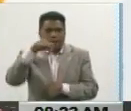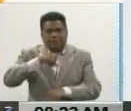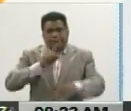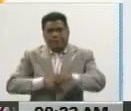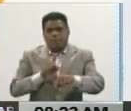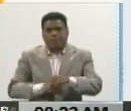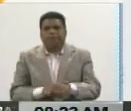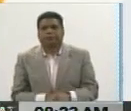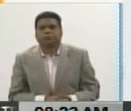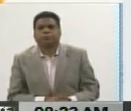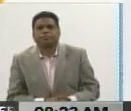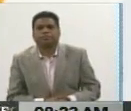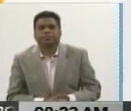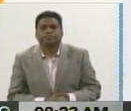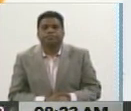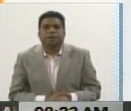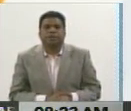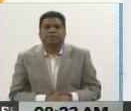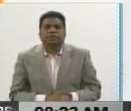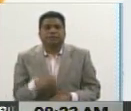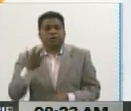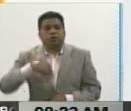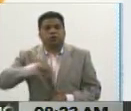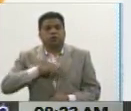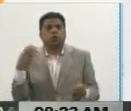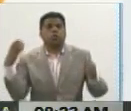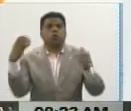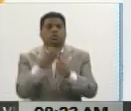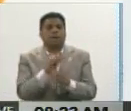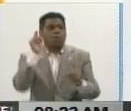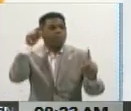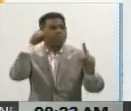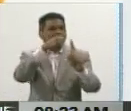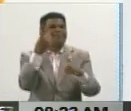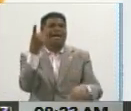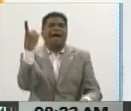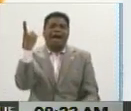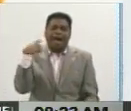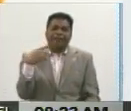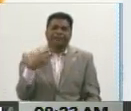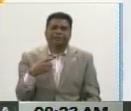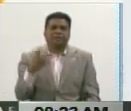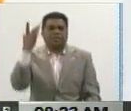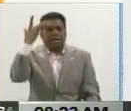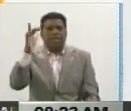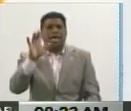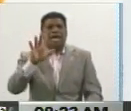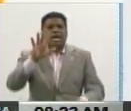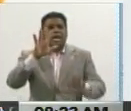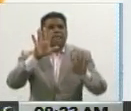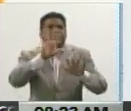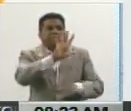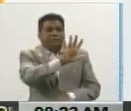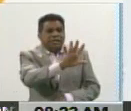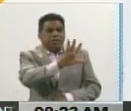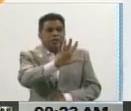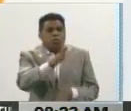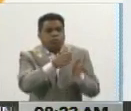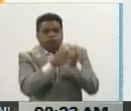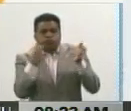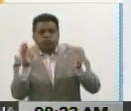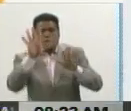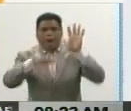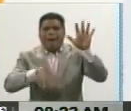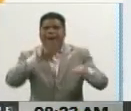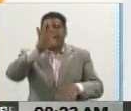momento activos, que es con quienes logramos la meta anterior, y la idea es pasar de 5 a 14 cuencas priorizadas, que va a